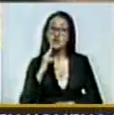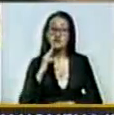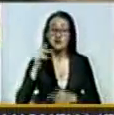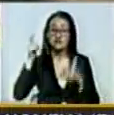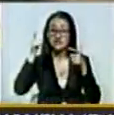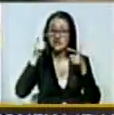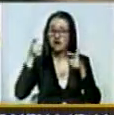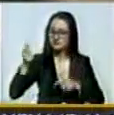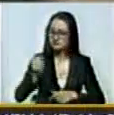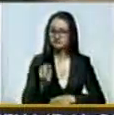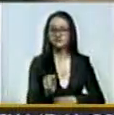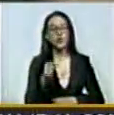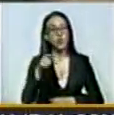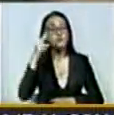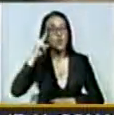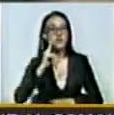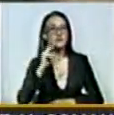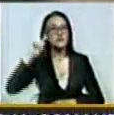presente.